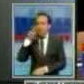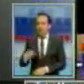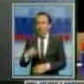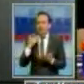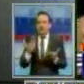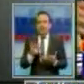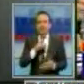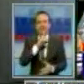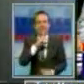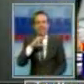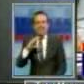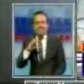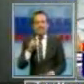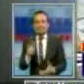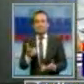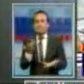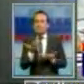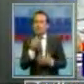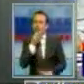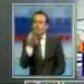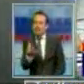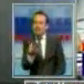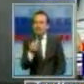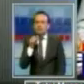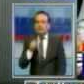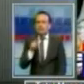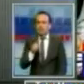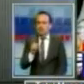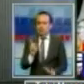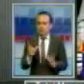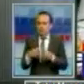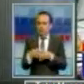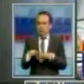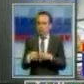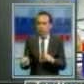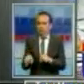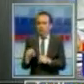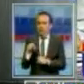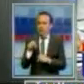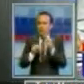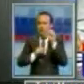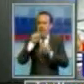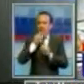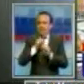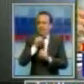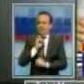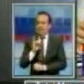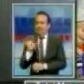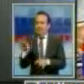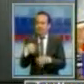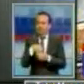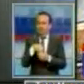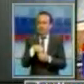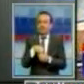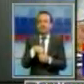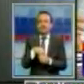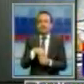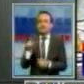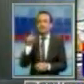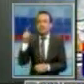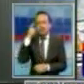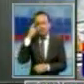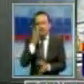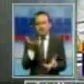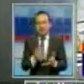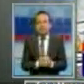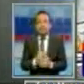presidente de la DC dijo que esto no era un pacto político y si ya están en el gobierno? ¿Qué quiere decir ese que está